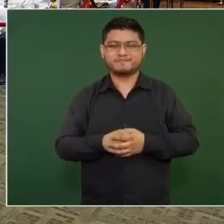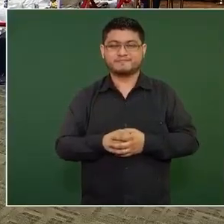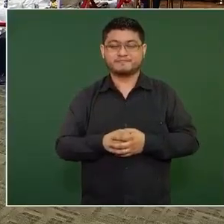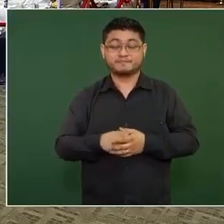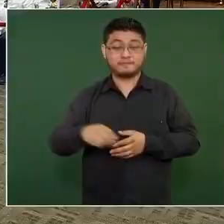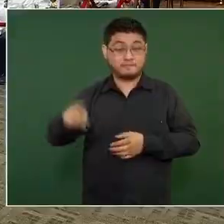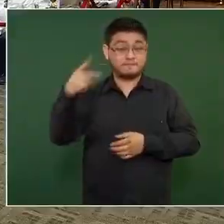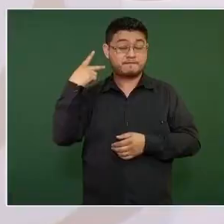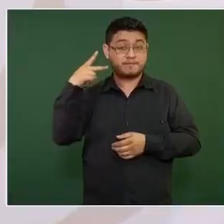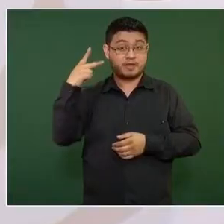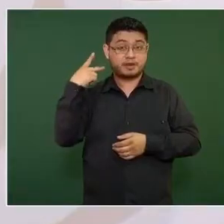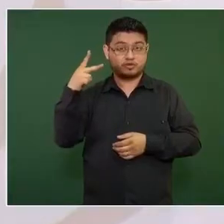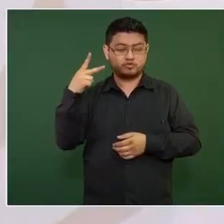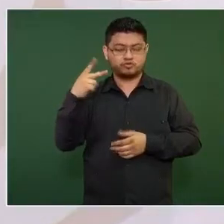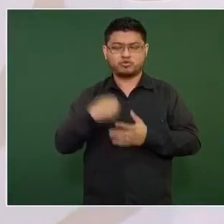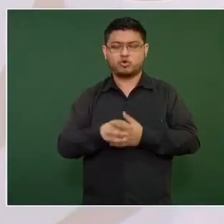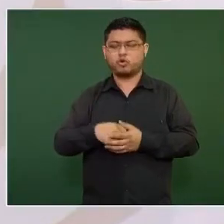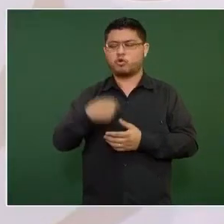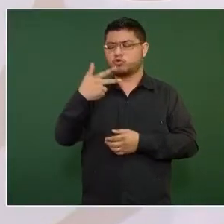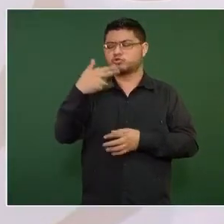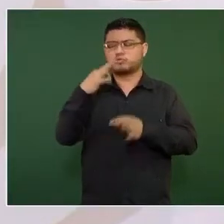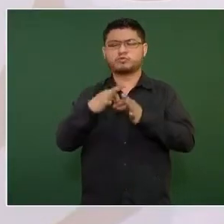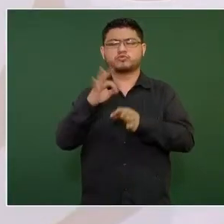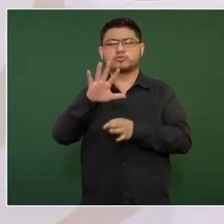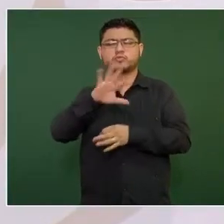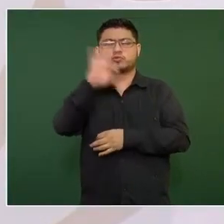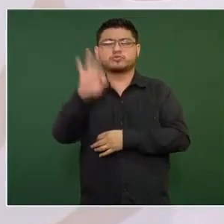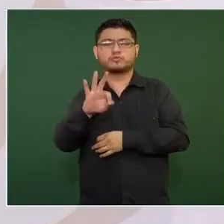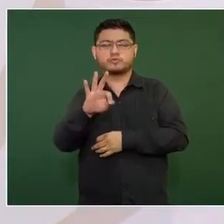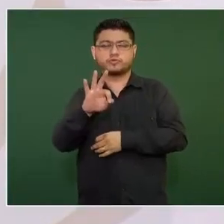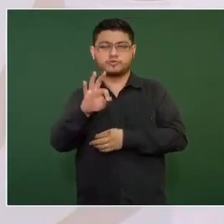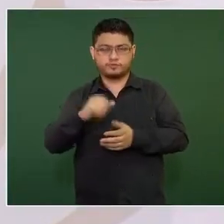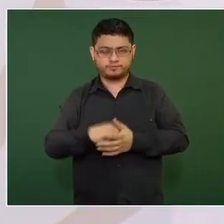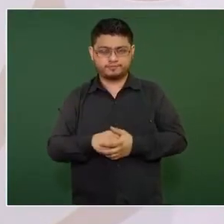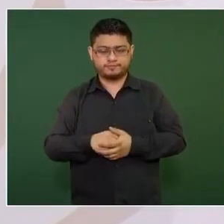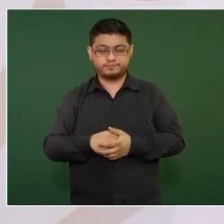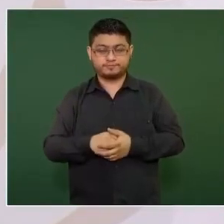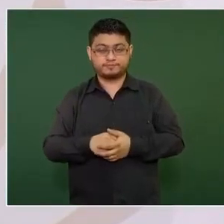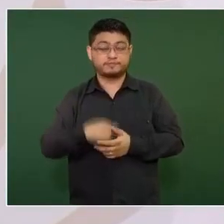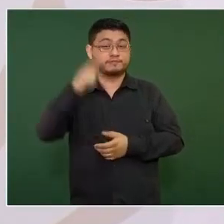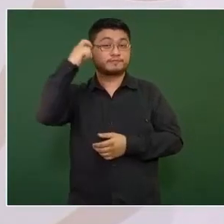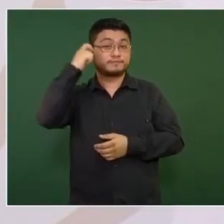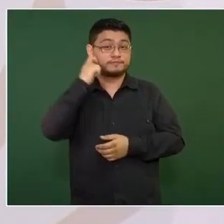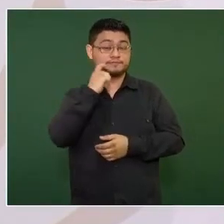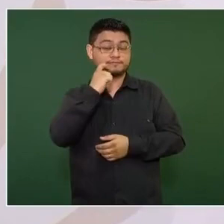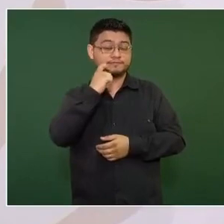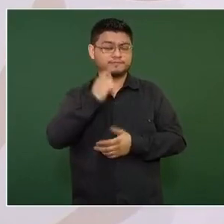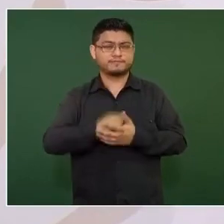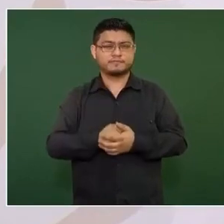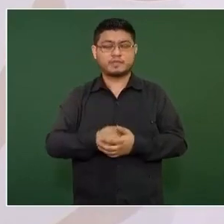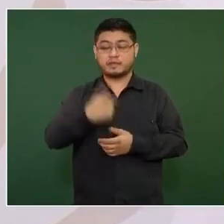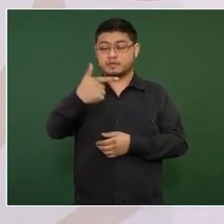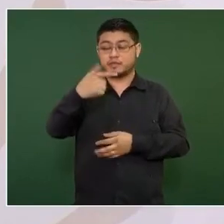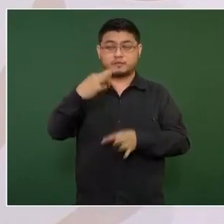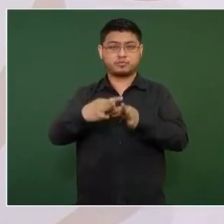en Veracruz en 8.5%, en Guerrero en